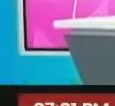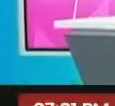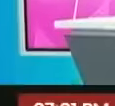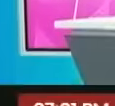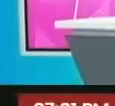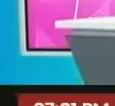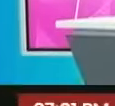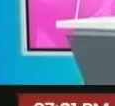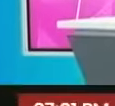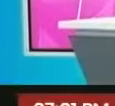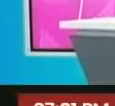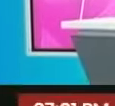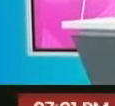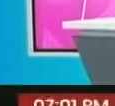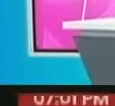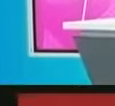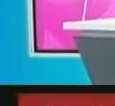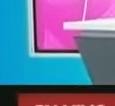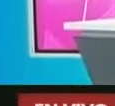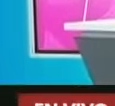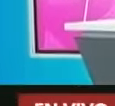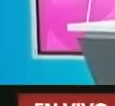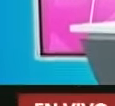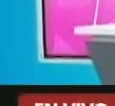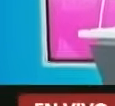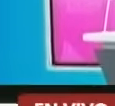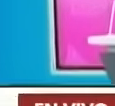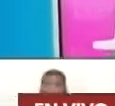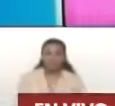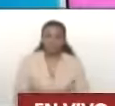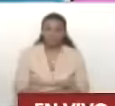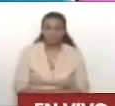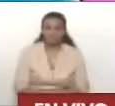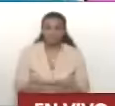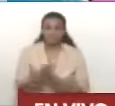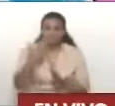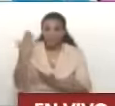Con Maduro más desde Maturín.